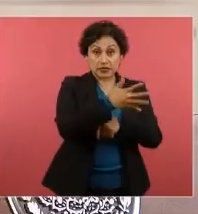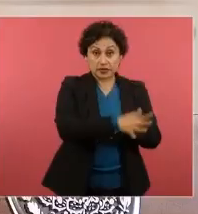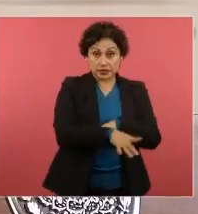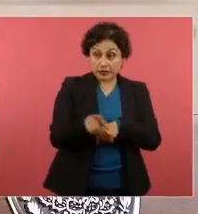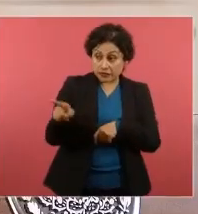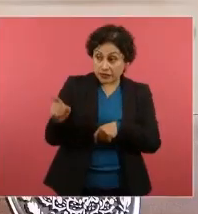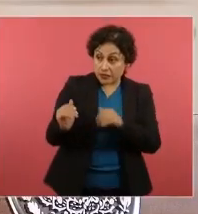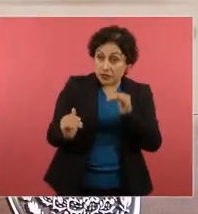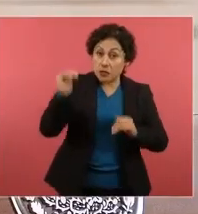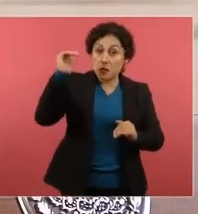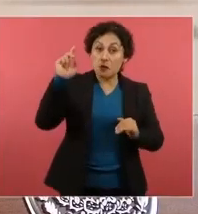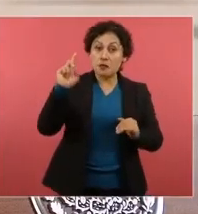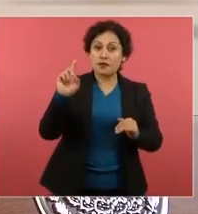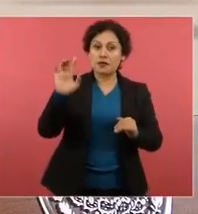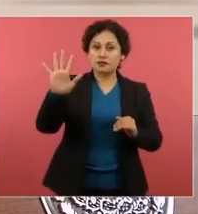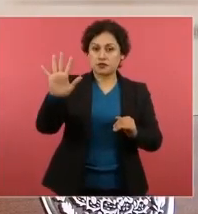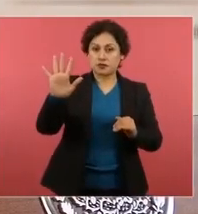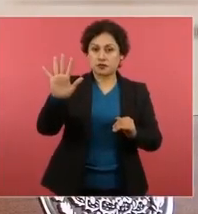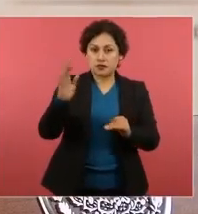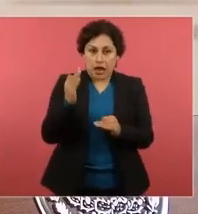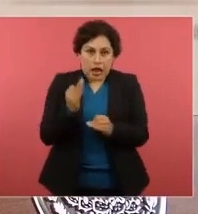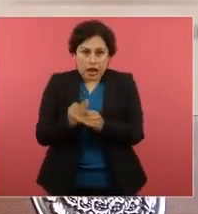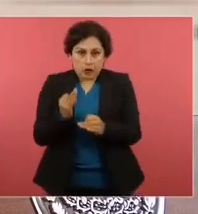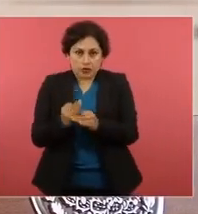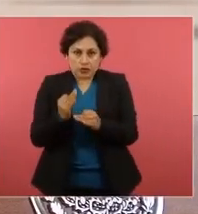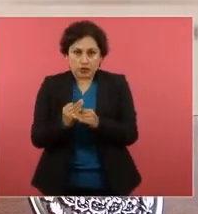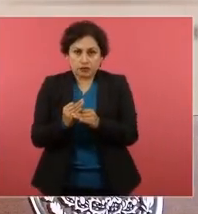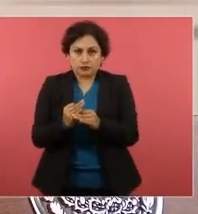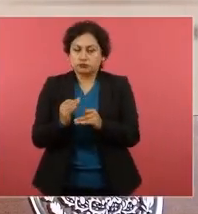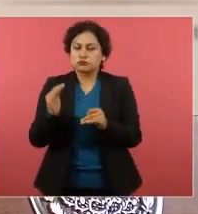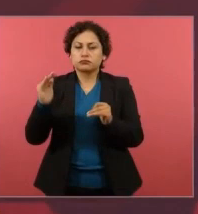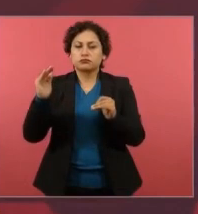veces a 15.